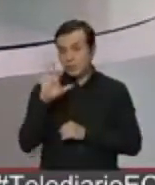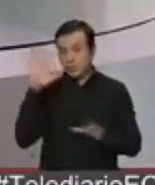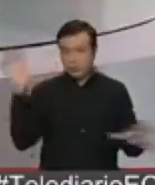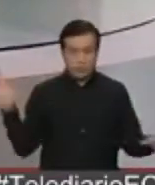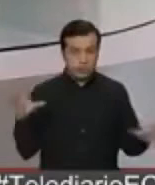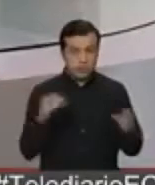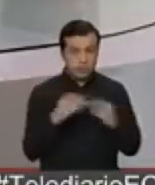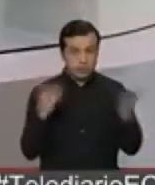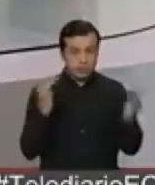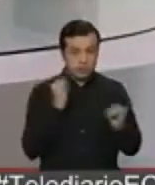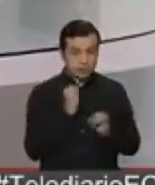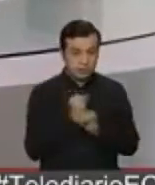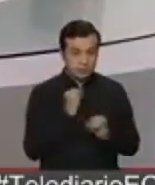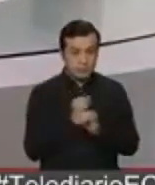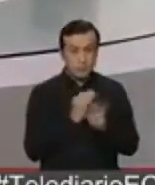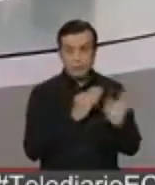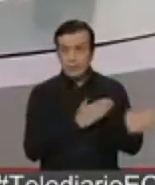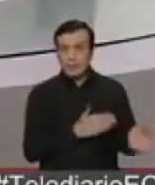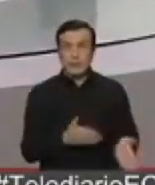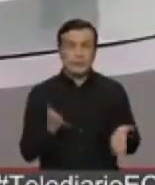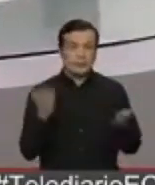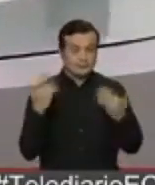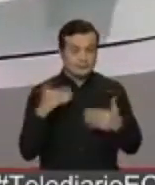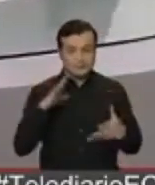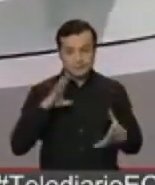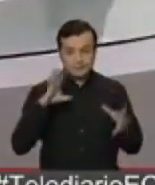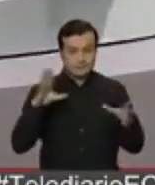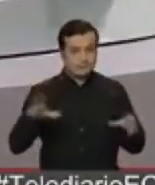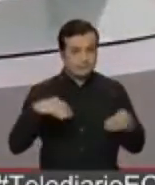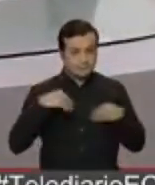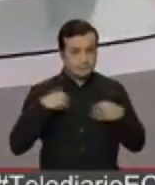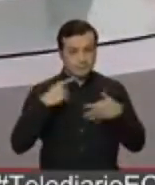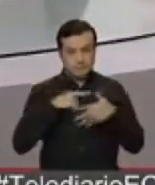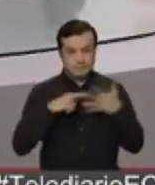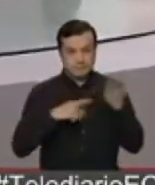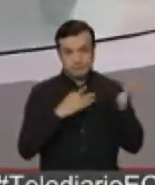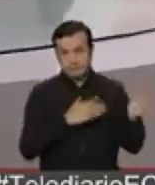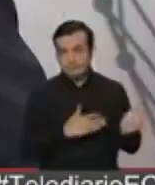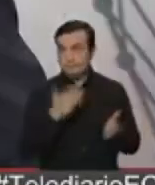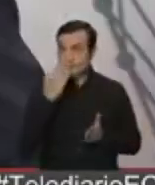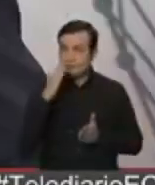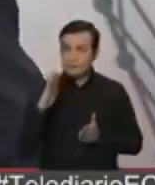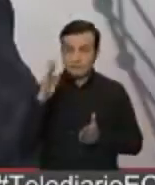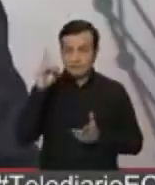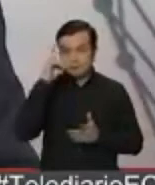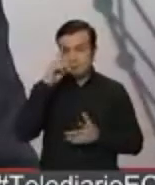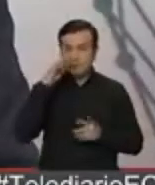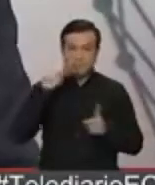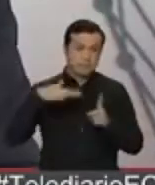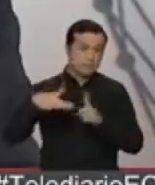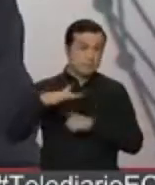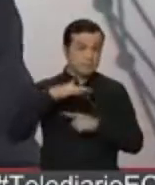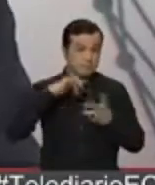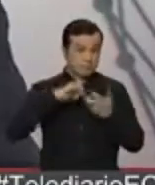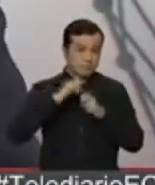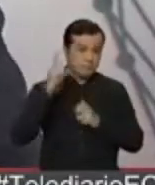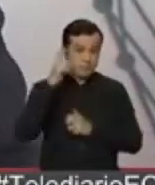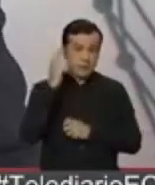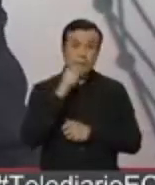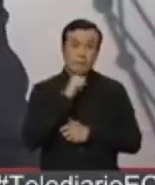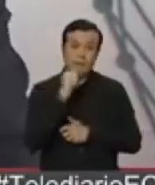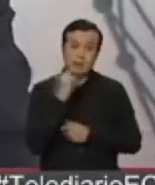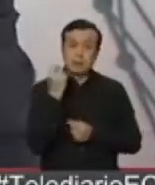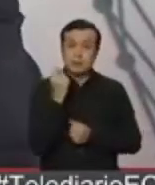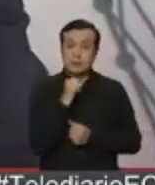nivel institucional que se están dando precisamente para enfrentar también el difícil momento que a nivel fiscal está